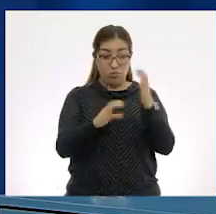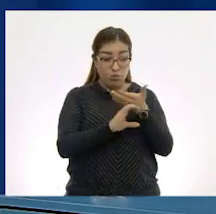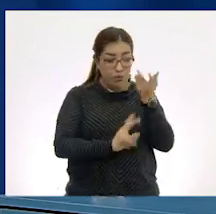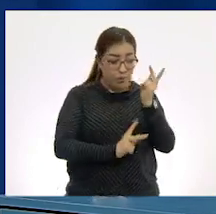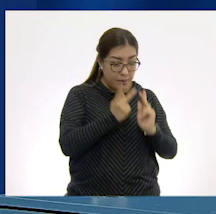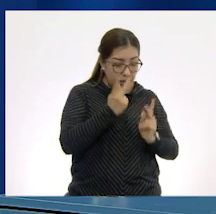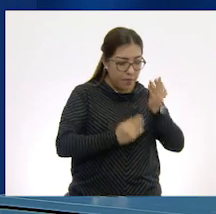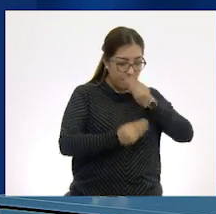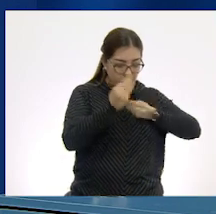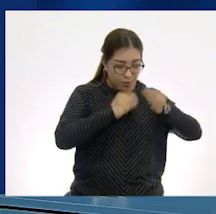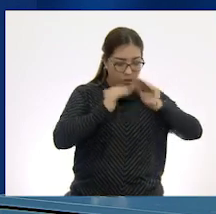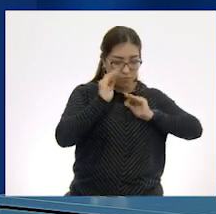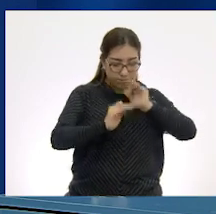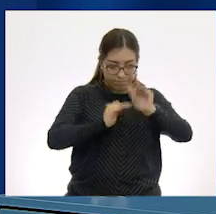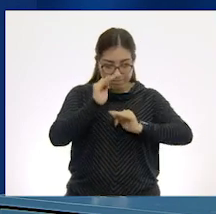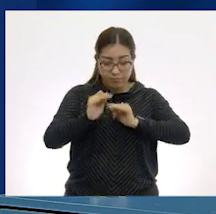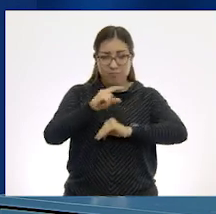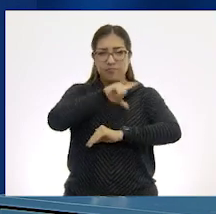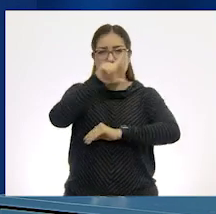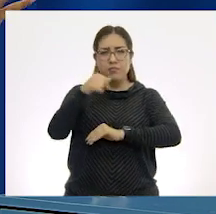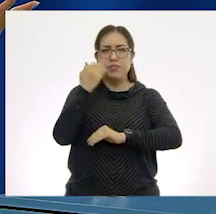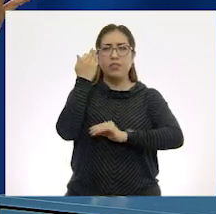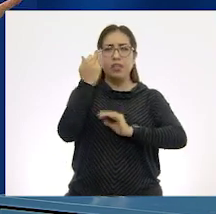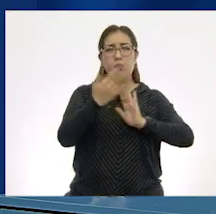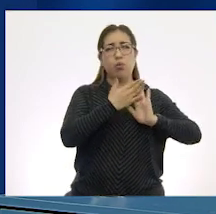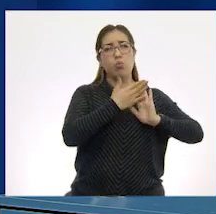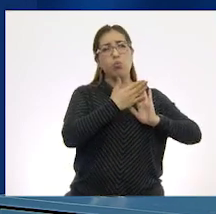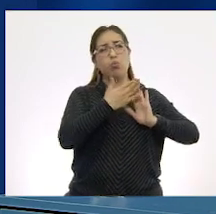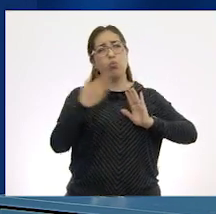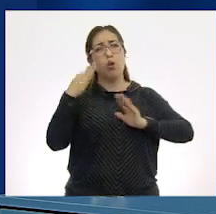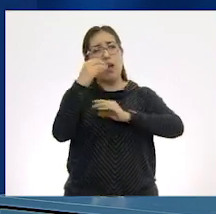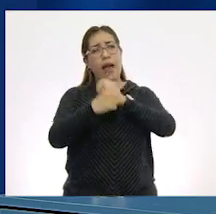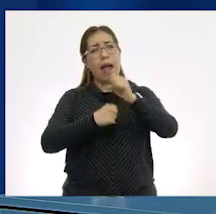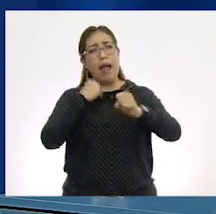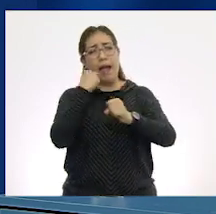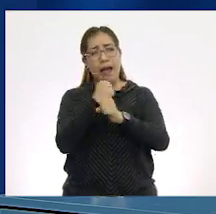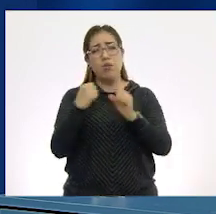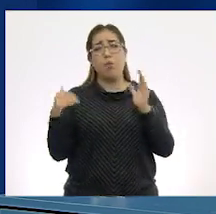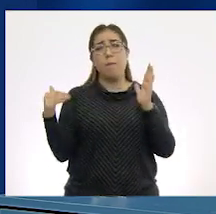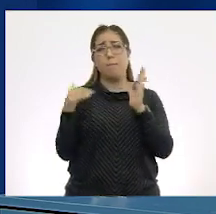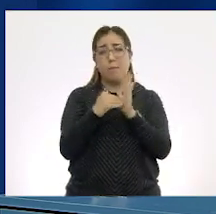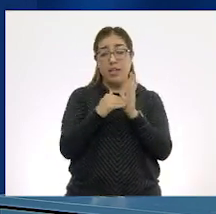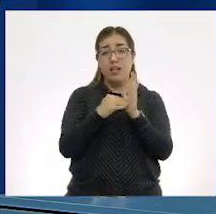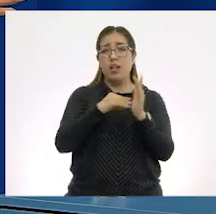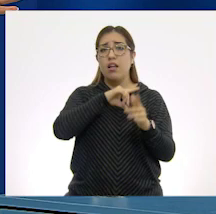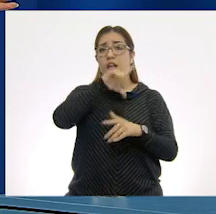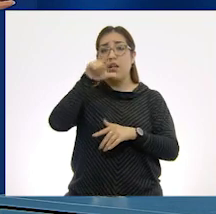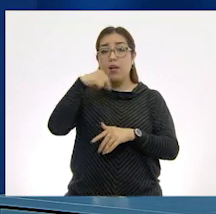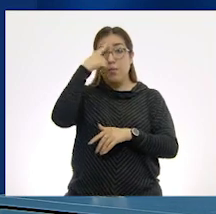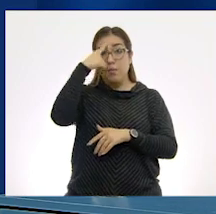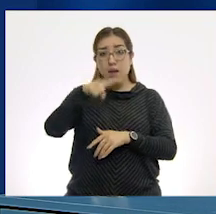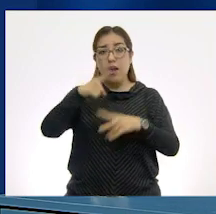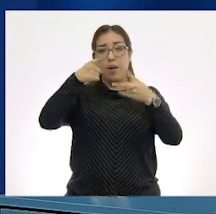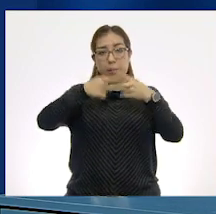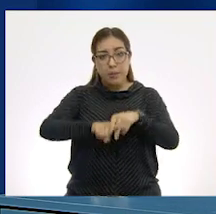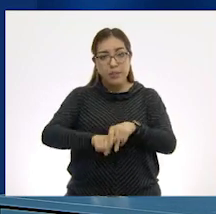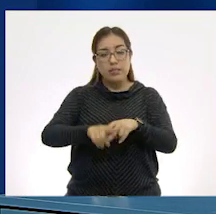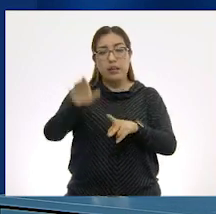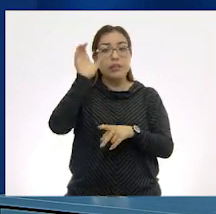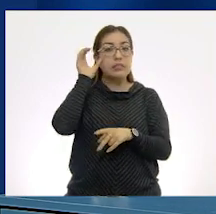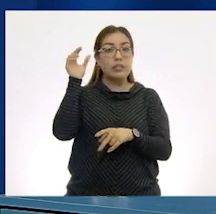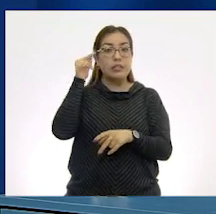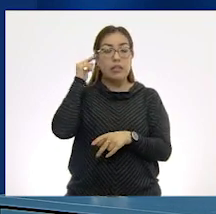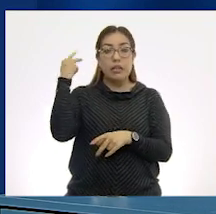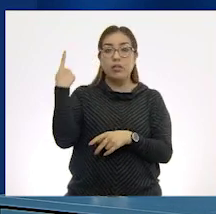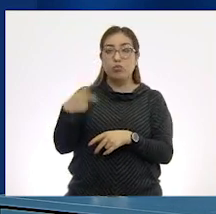plantas, tuvieron que pasar otros miles de años para que se registrara el surgimiento de la civilización china. Es